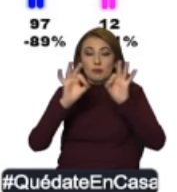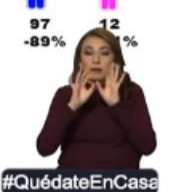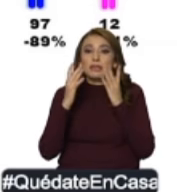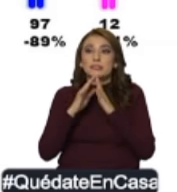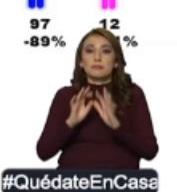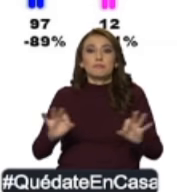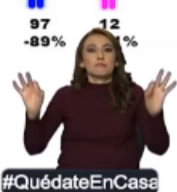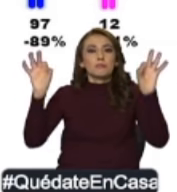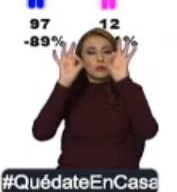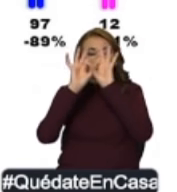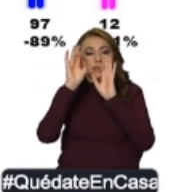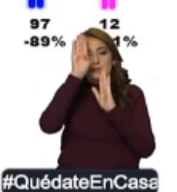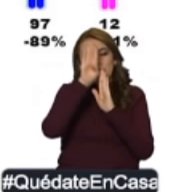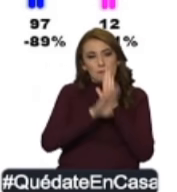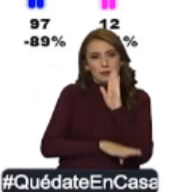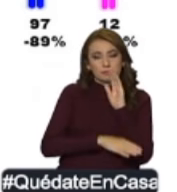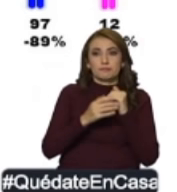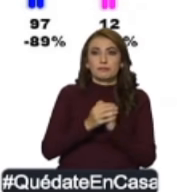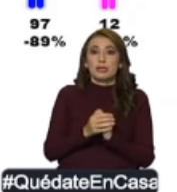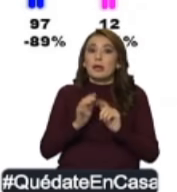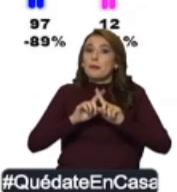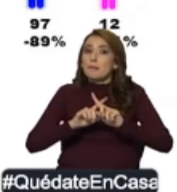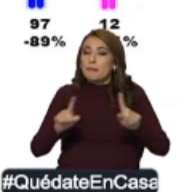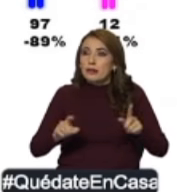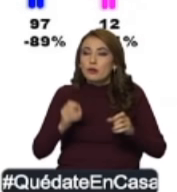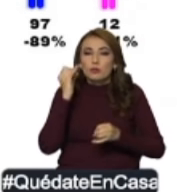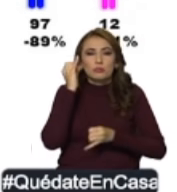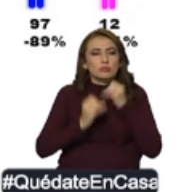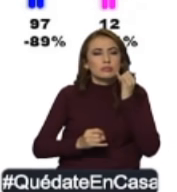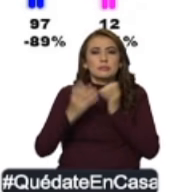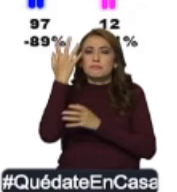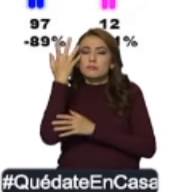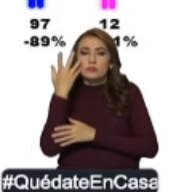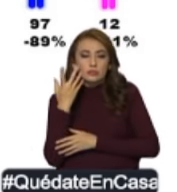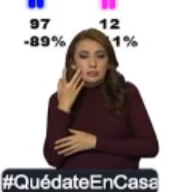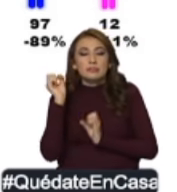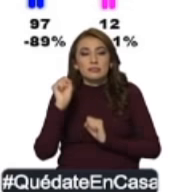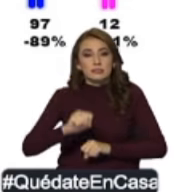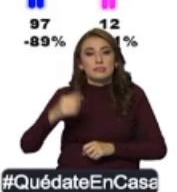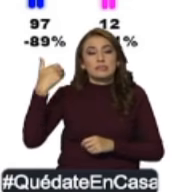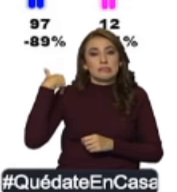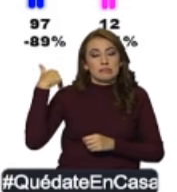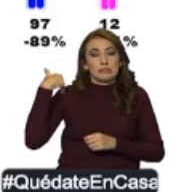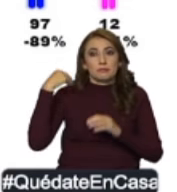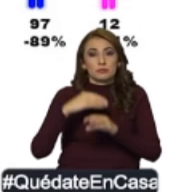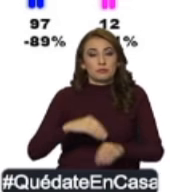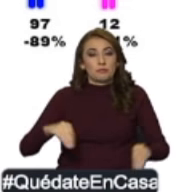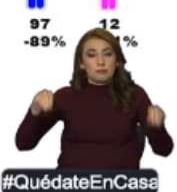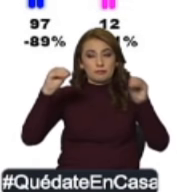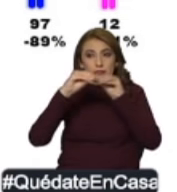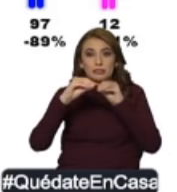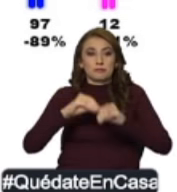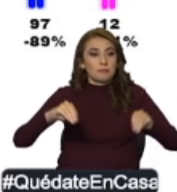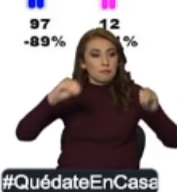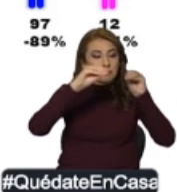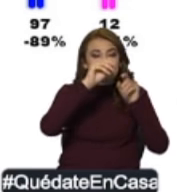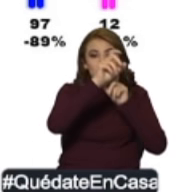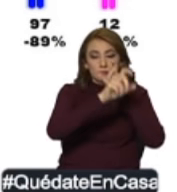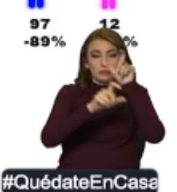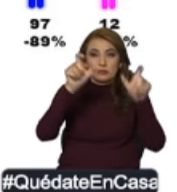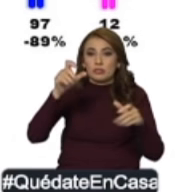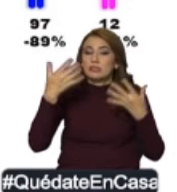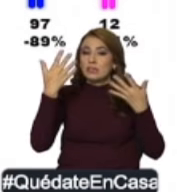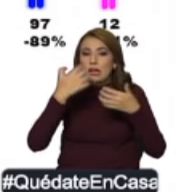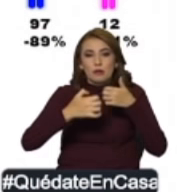importante, pero insisto en que los últimos días ha existido un rebrote. Pero más allá de esta interpretación cuantitativa,